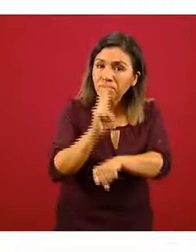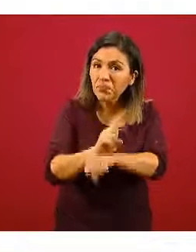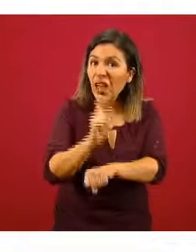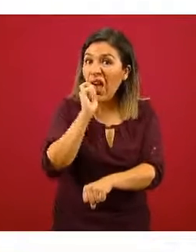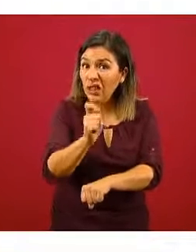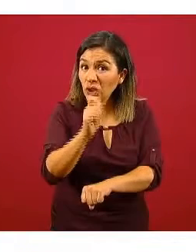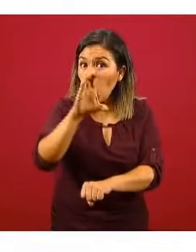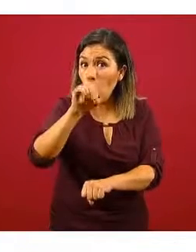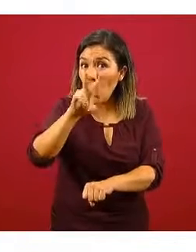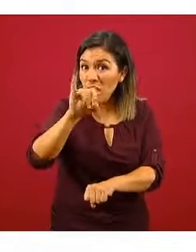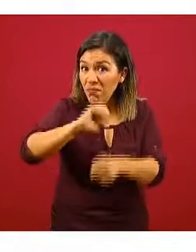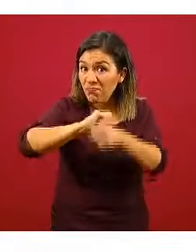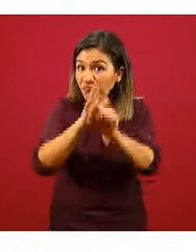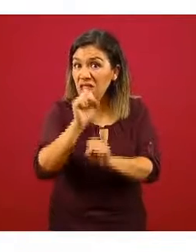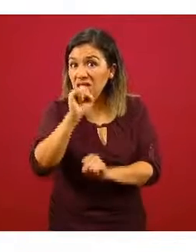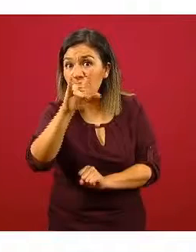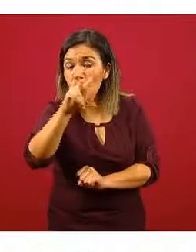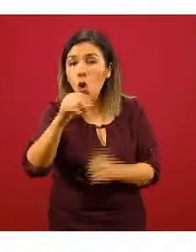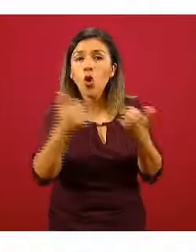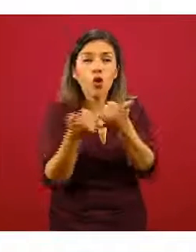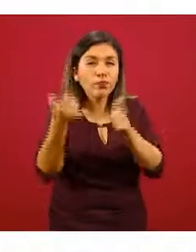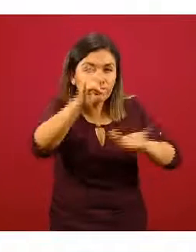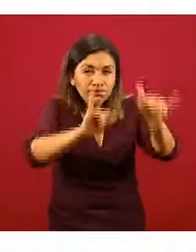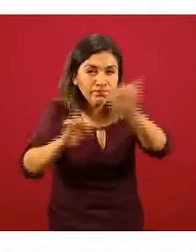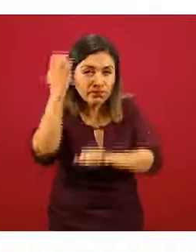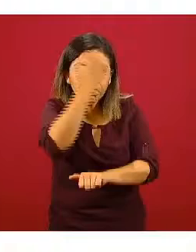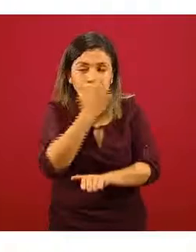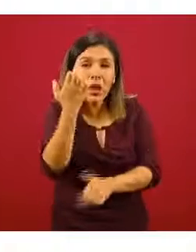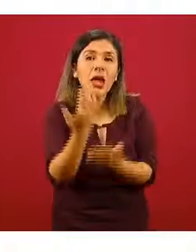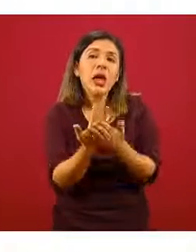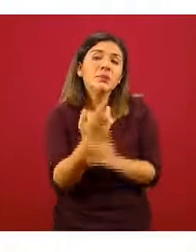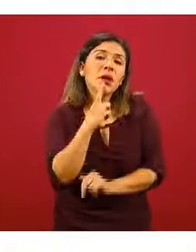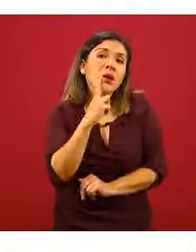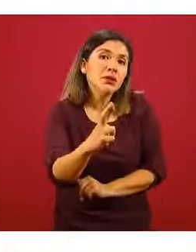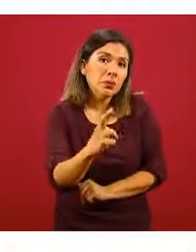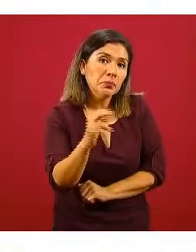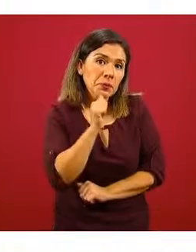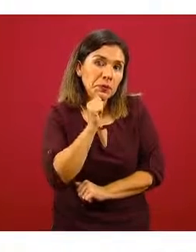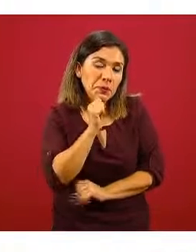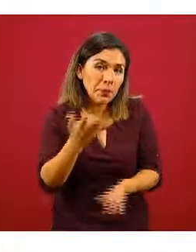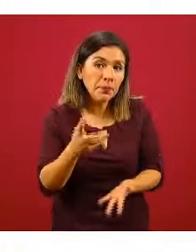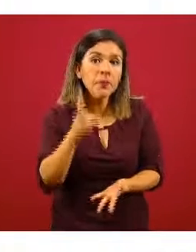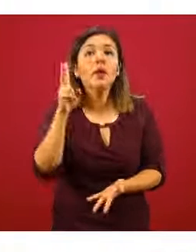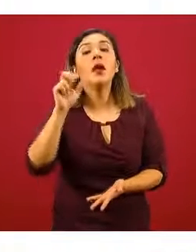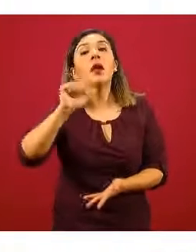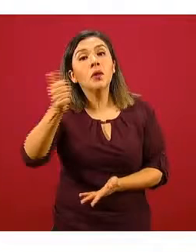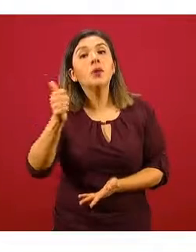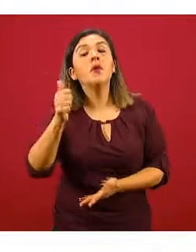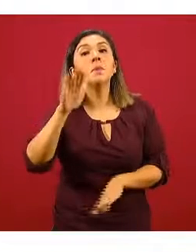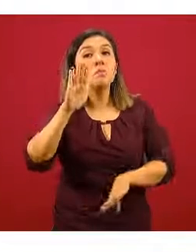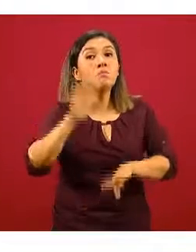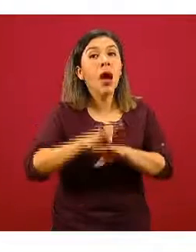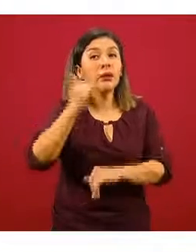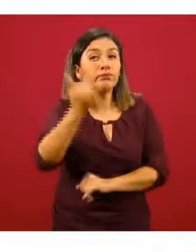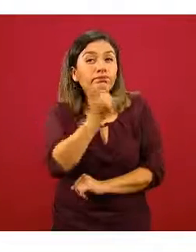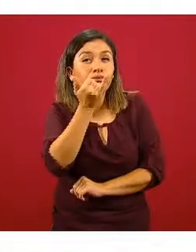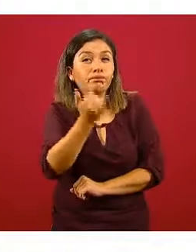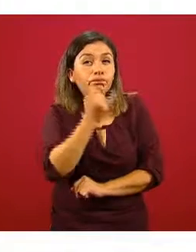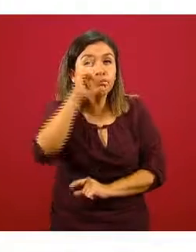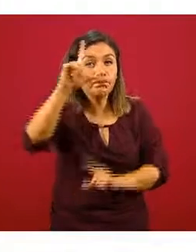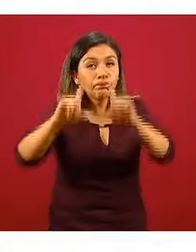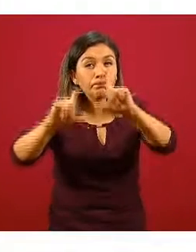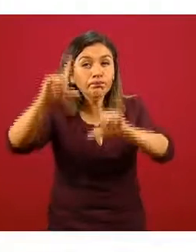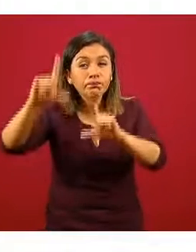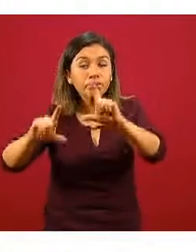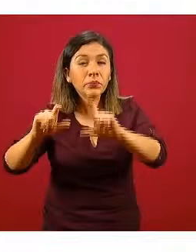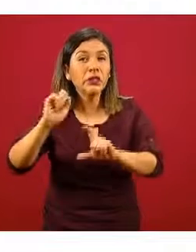una muestra de laboratorio, estamos esperando el resultado. Y vemos que la mayoría de estas sospechosas están